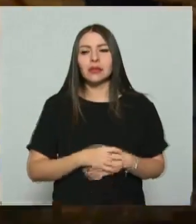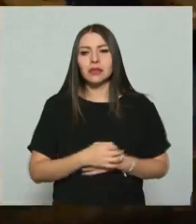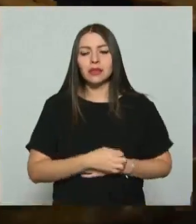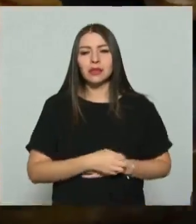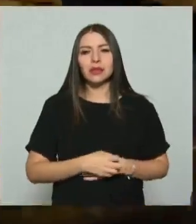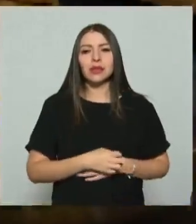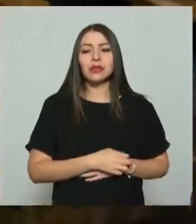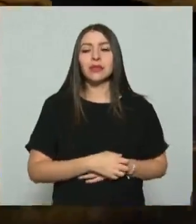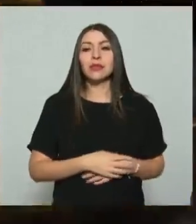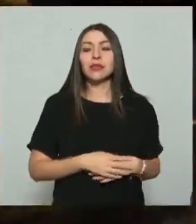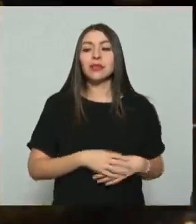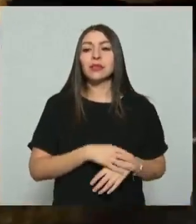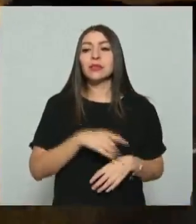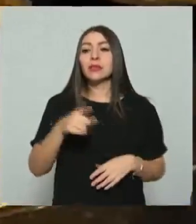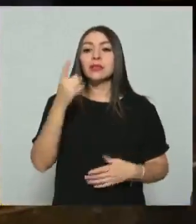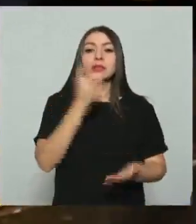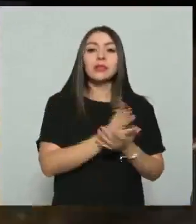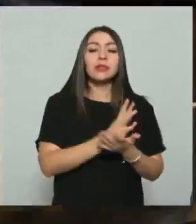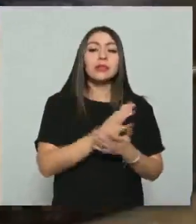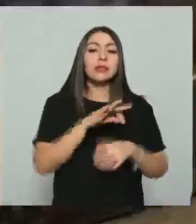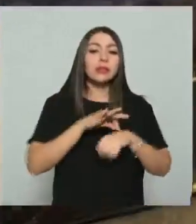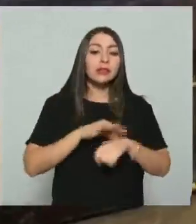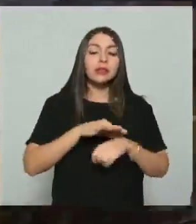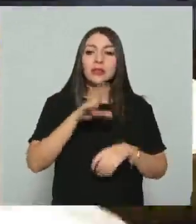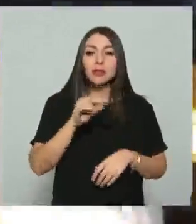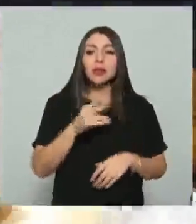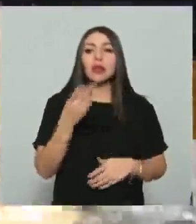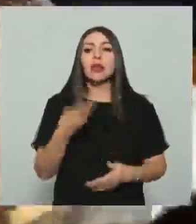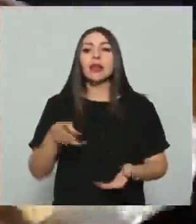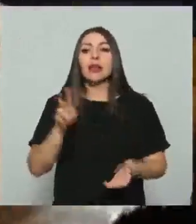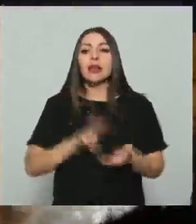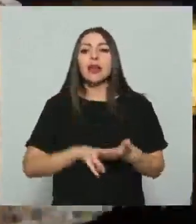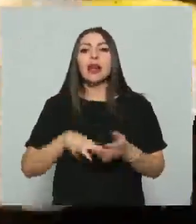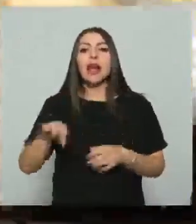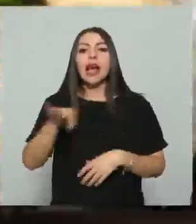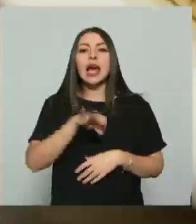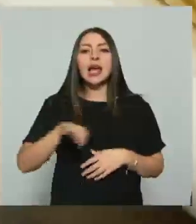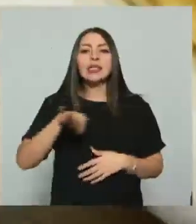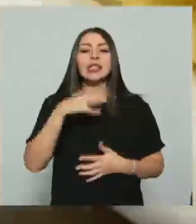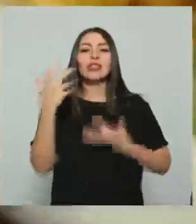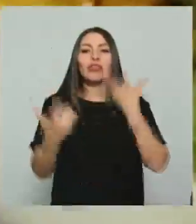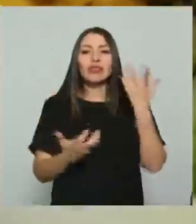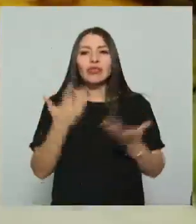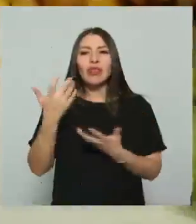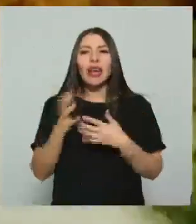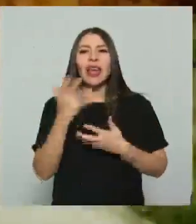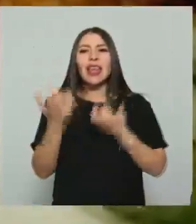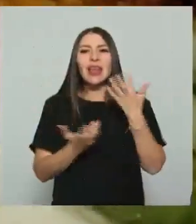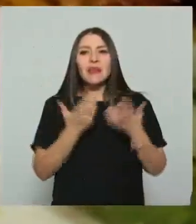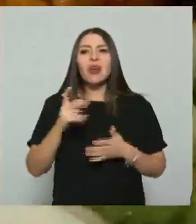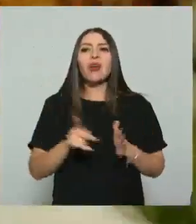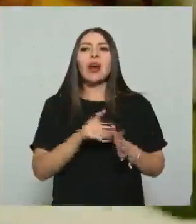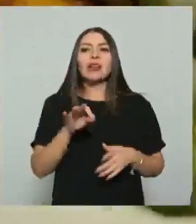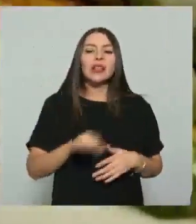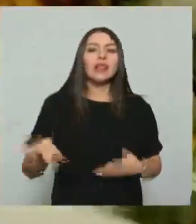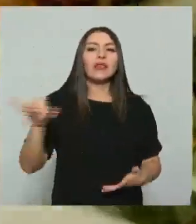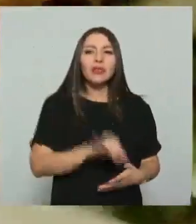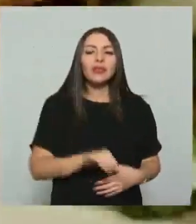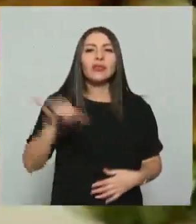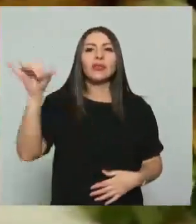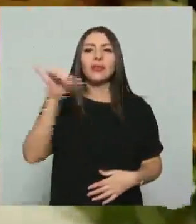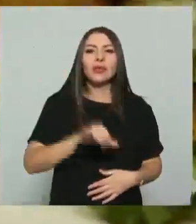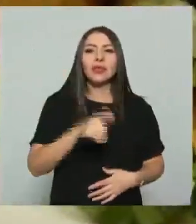carne, sino aparte de la carne les estamos echando los aceites recalentados que significa se oxidan. Eso? Claro. Los aceites recalentados son aquellos